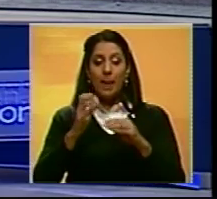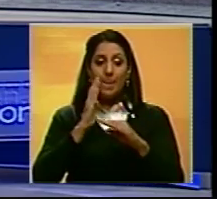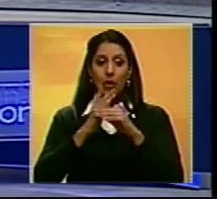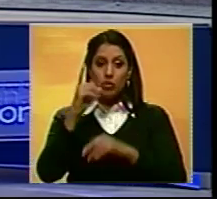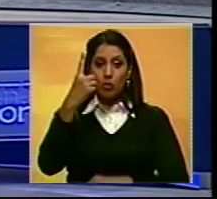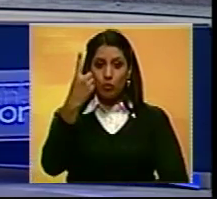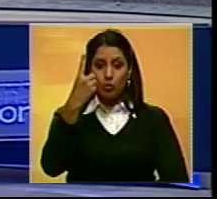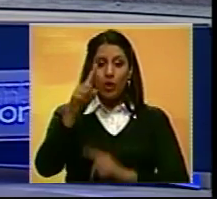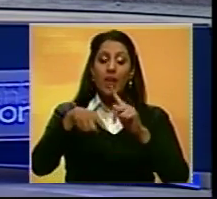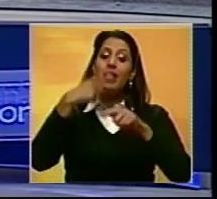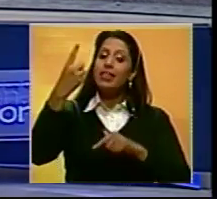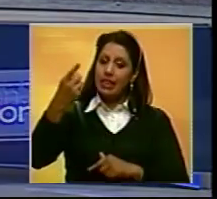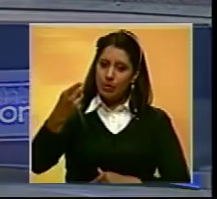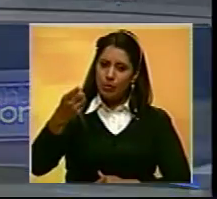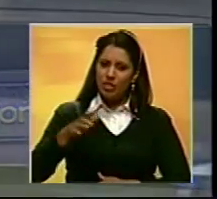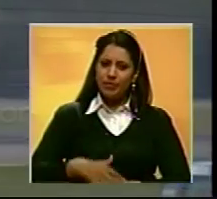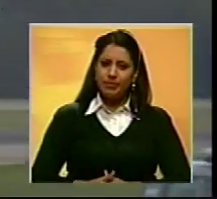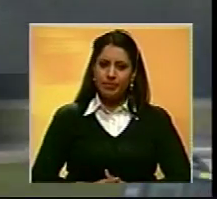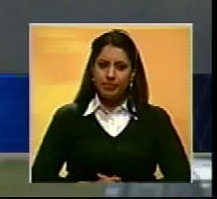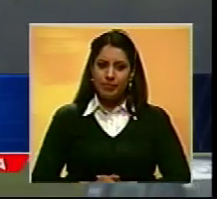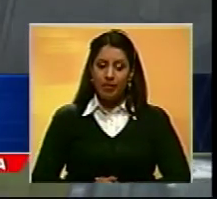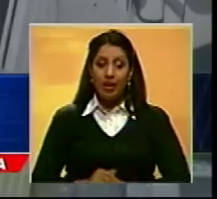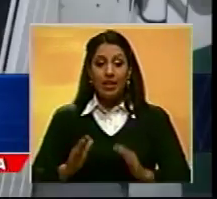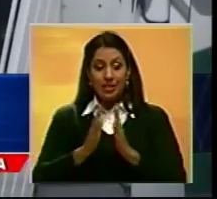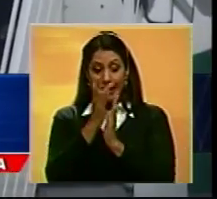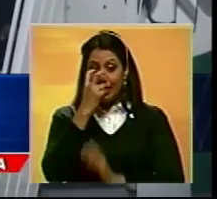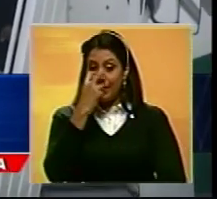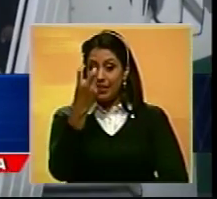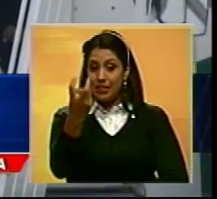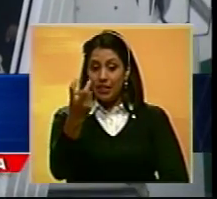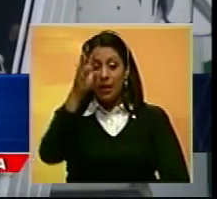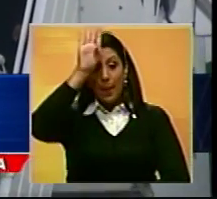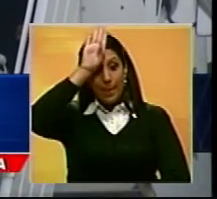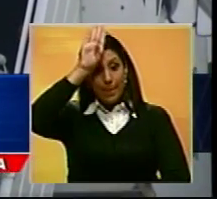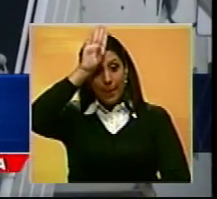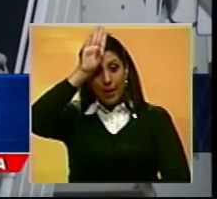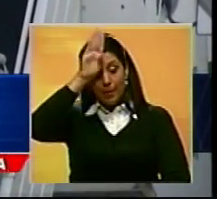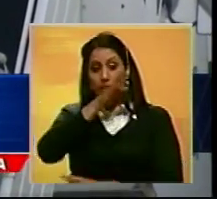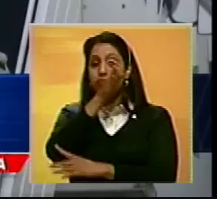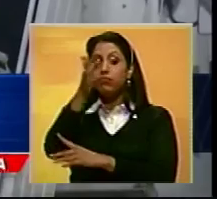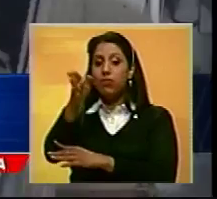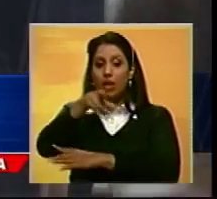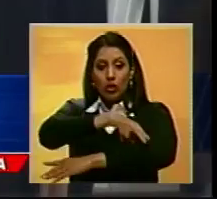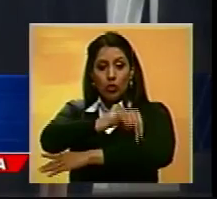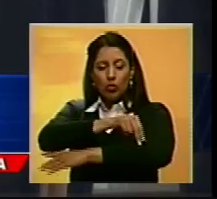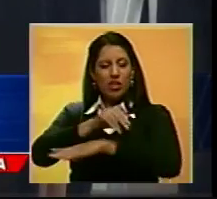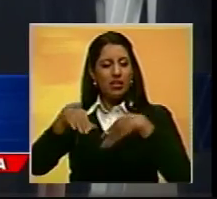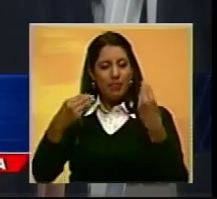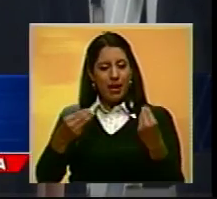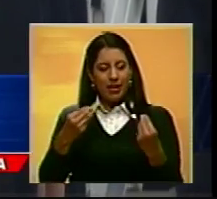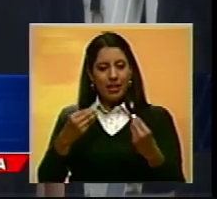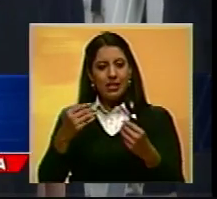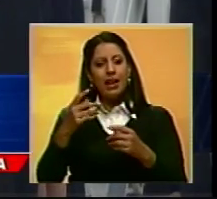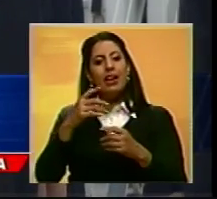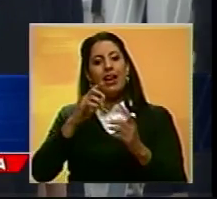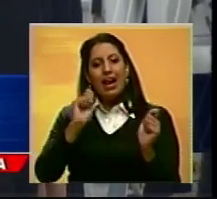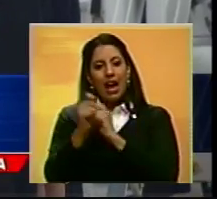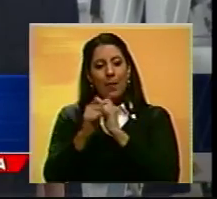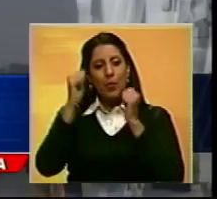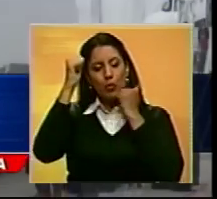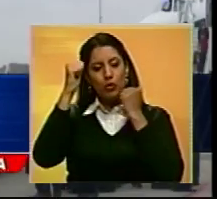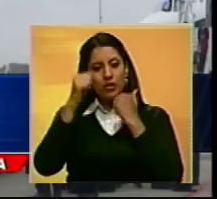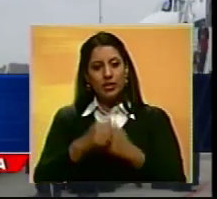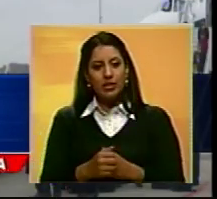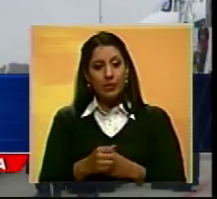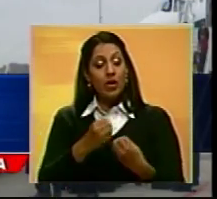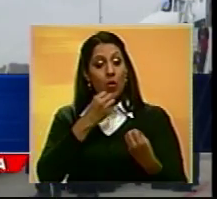primera pausa. Al regreso, Santa visita. Papa Francisco llegó a Suecia para celebración de la Reforma Protestante.